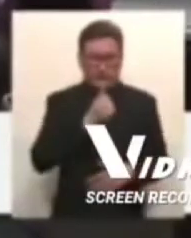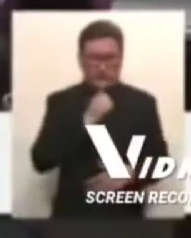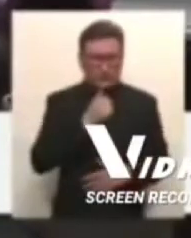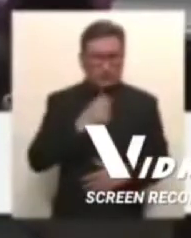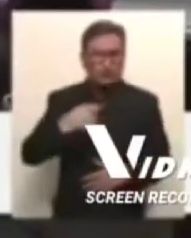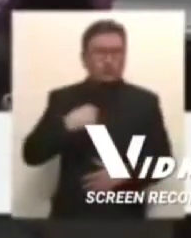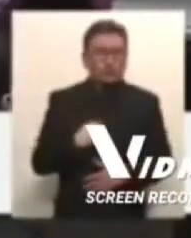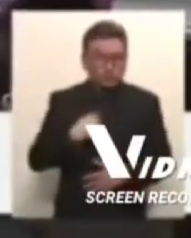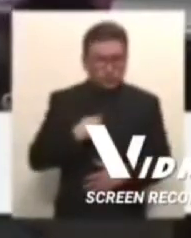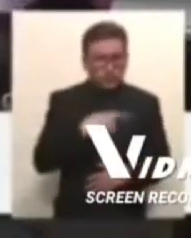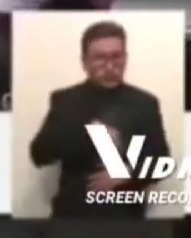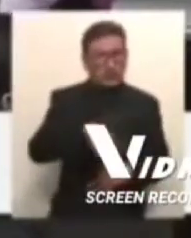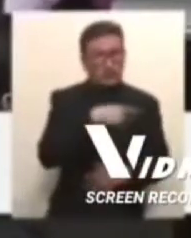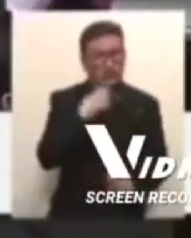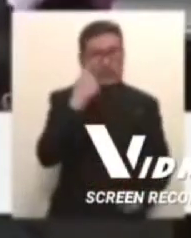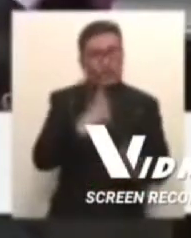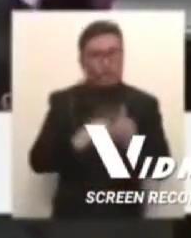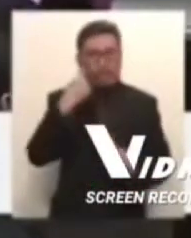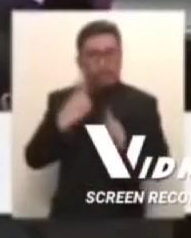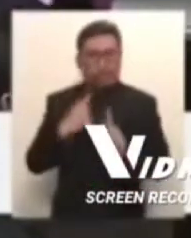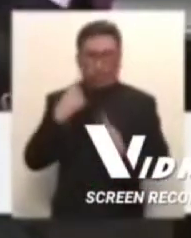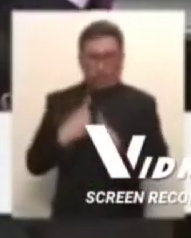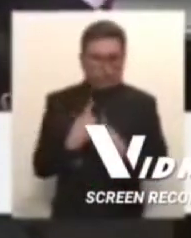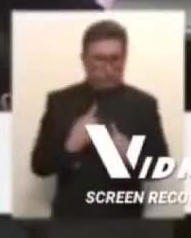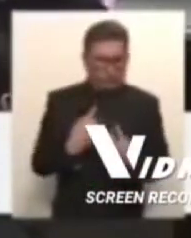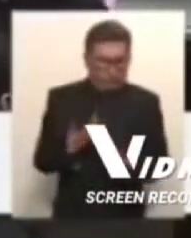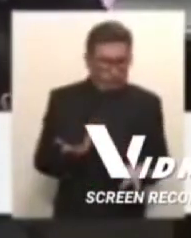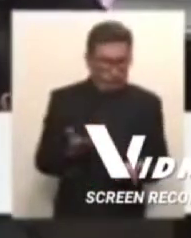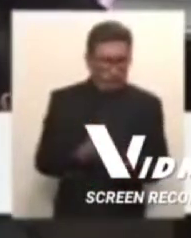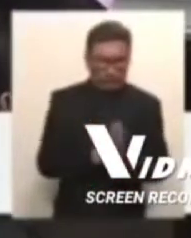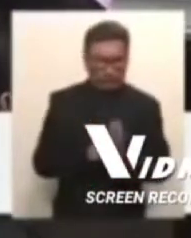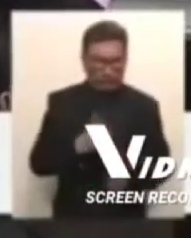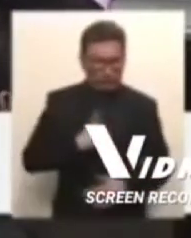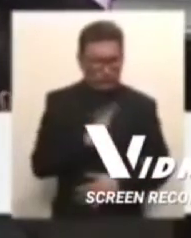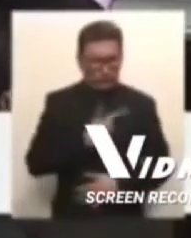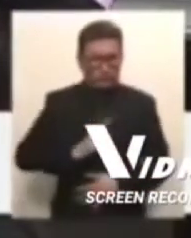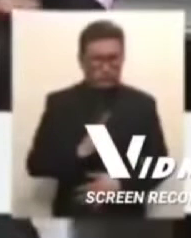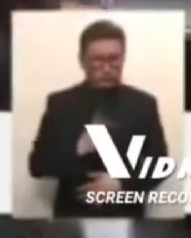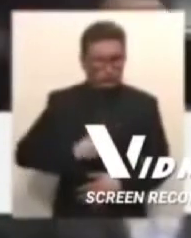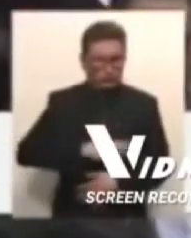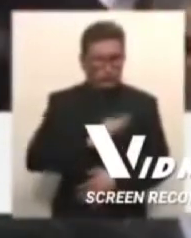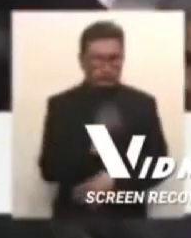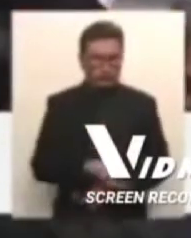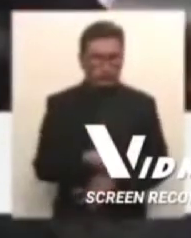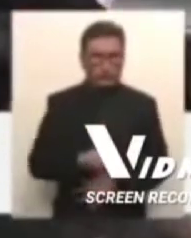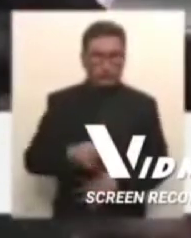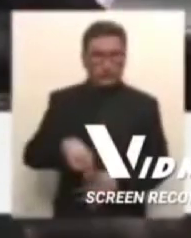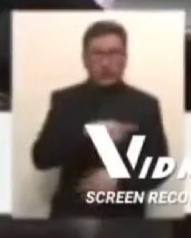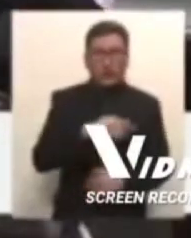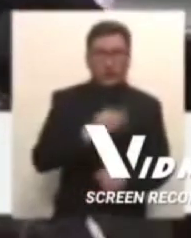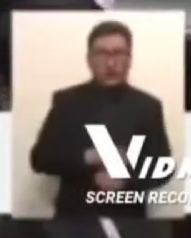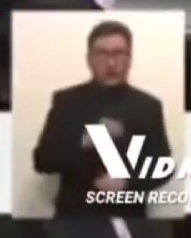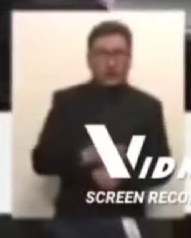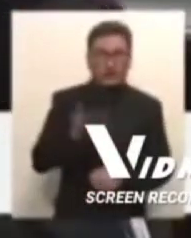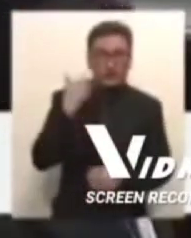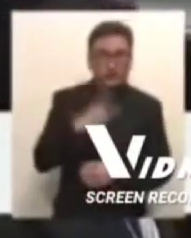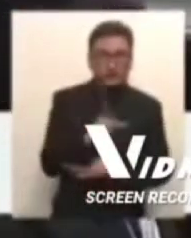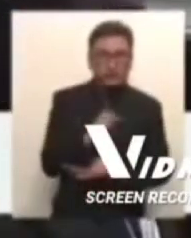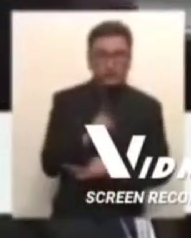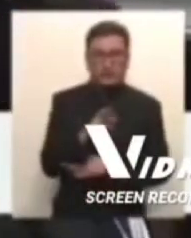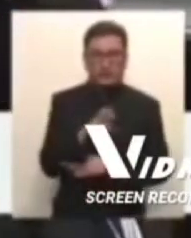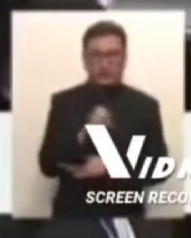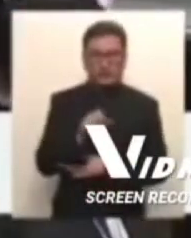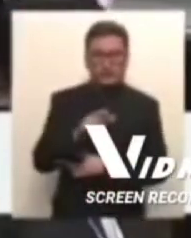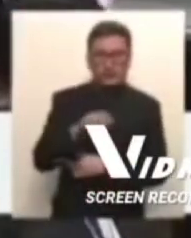estoy dispuesto a los linchamientos públicos. No estoy dispuesto a los linchamientos públicos como el que se hizo con Pedro